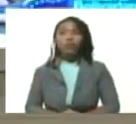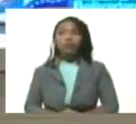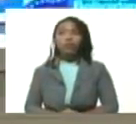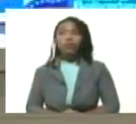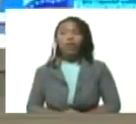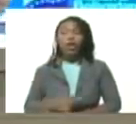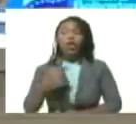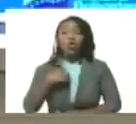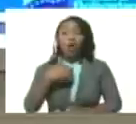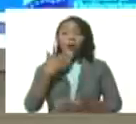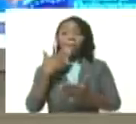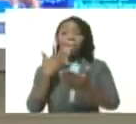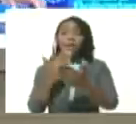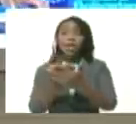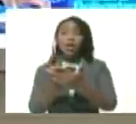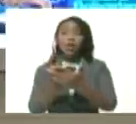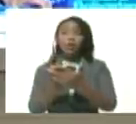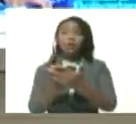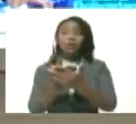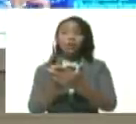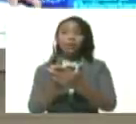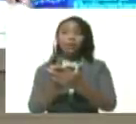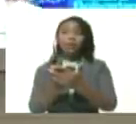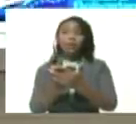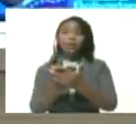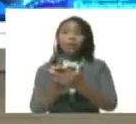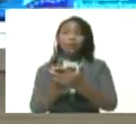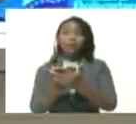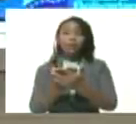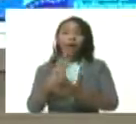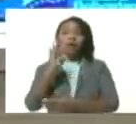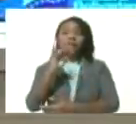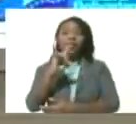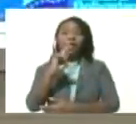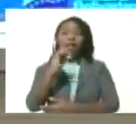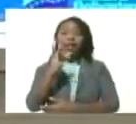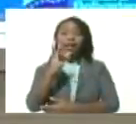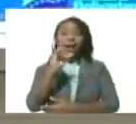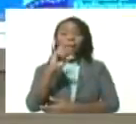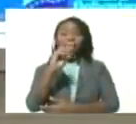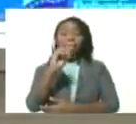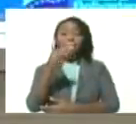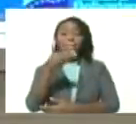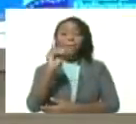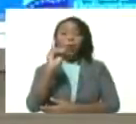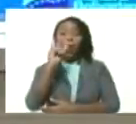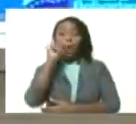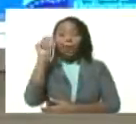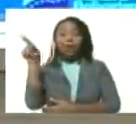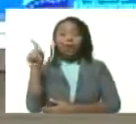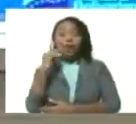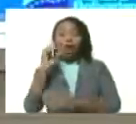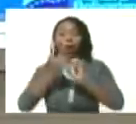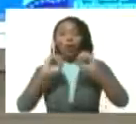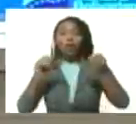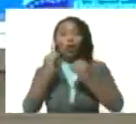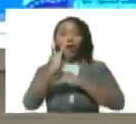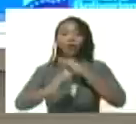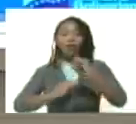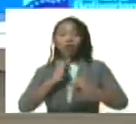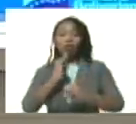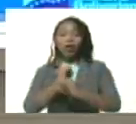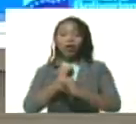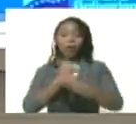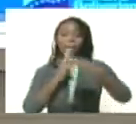Yo le pediría a Filippo Grandi de ACNUR, le pediría a la Organización Internacional